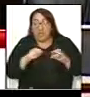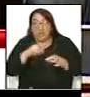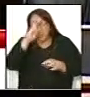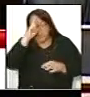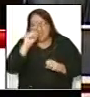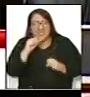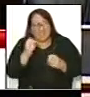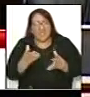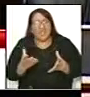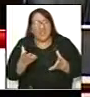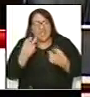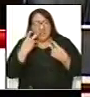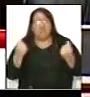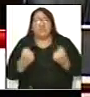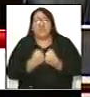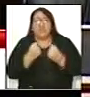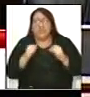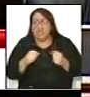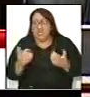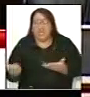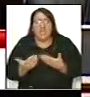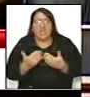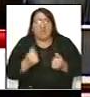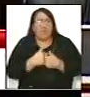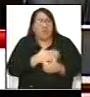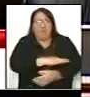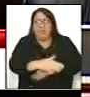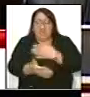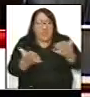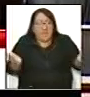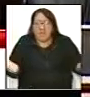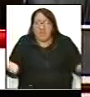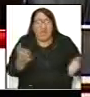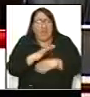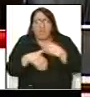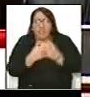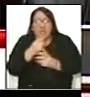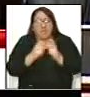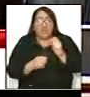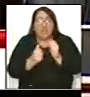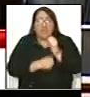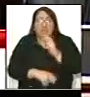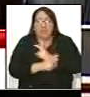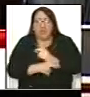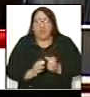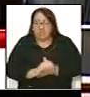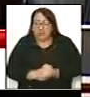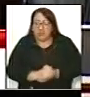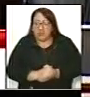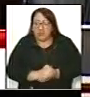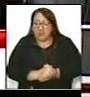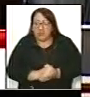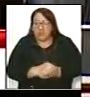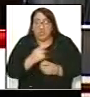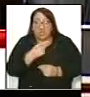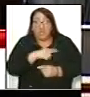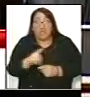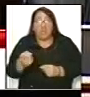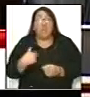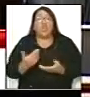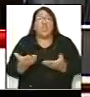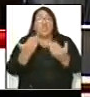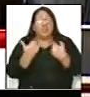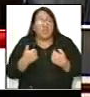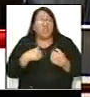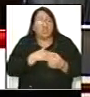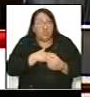por supuesto que se ha visto afectado. Recibimos con los brazos abiertos a todos nuestros hermanos venezolanos, así como ellos nos recibieron